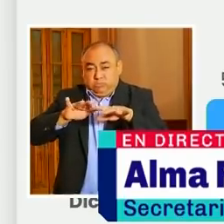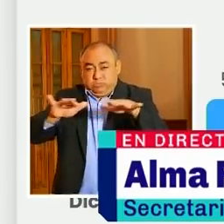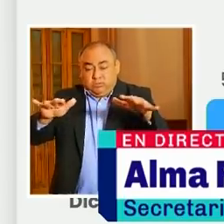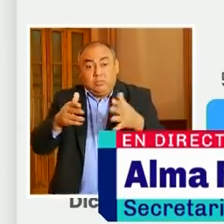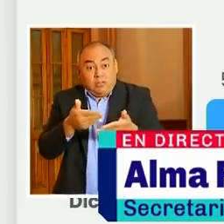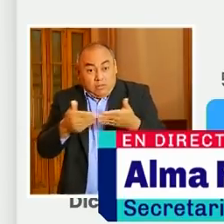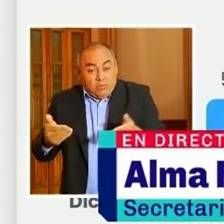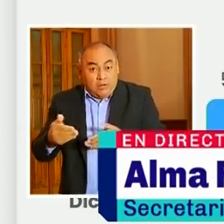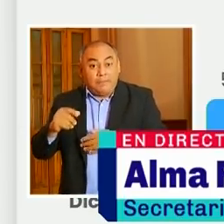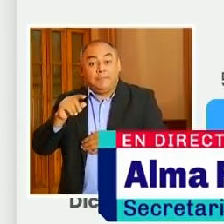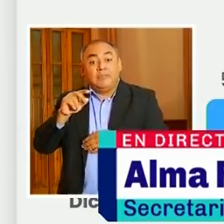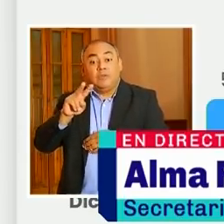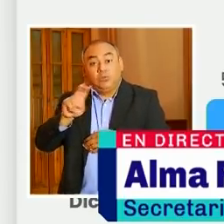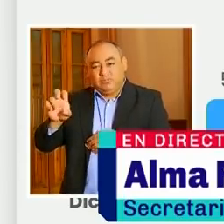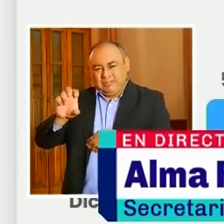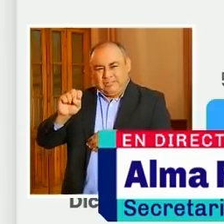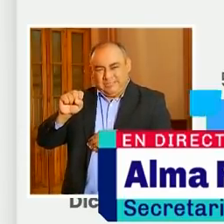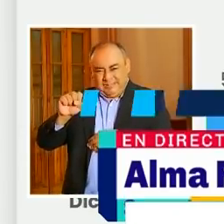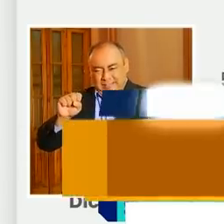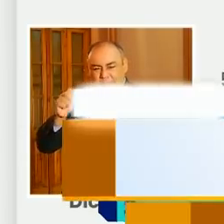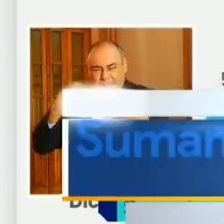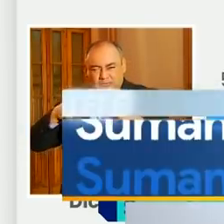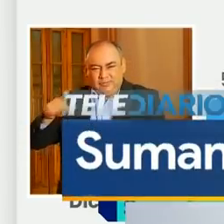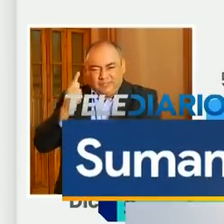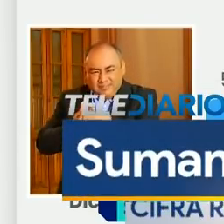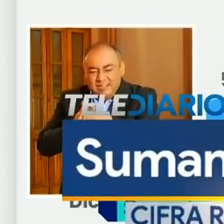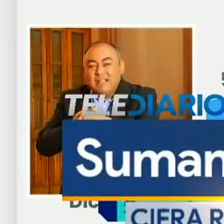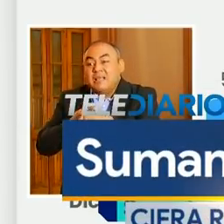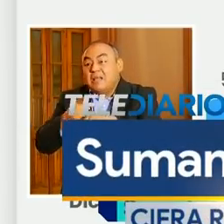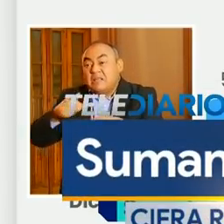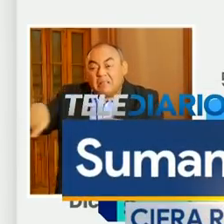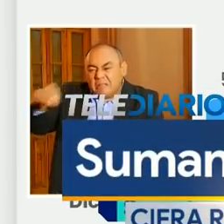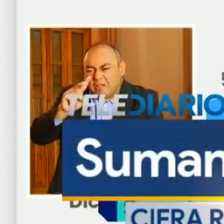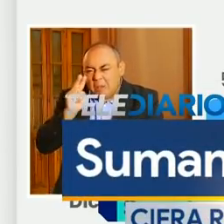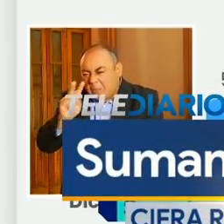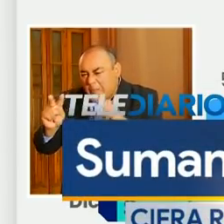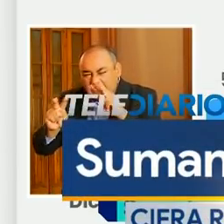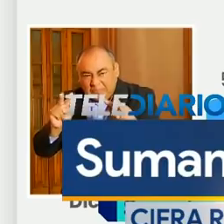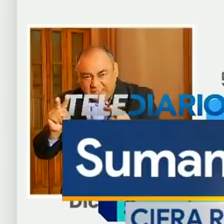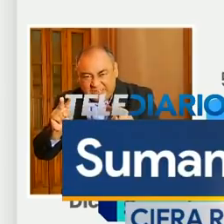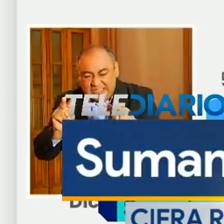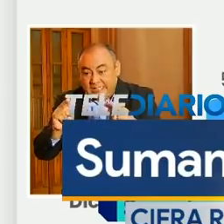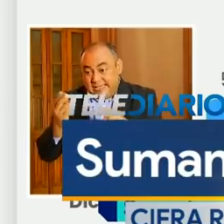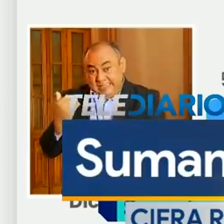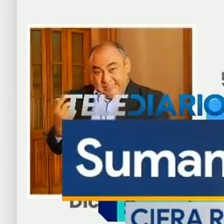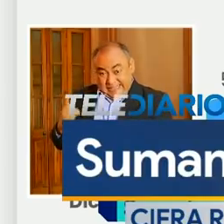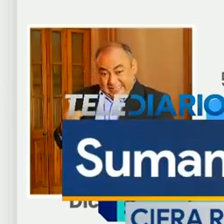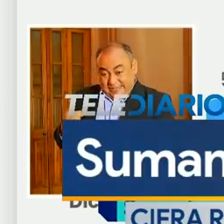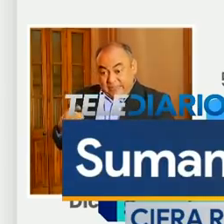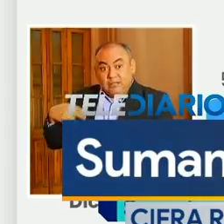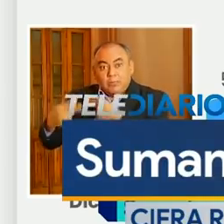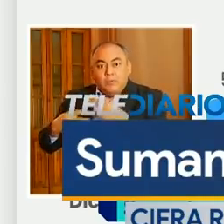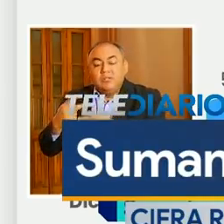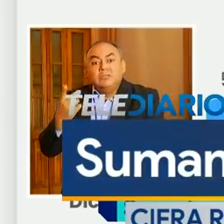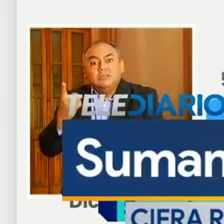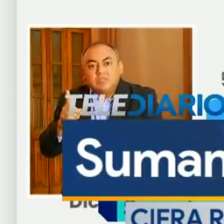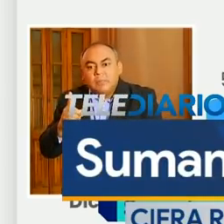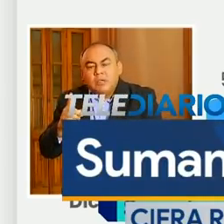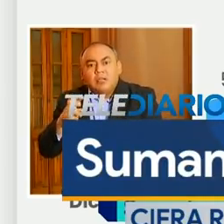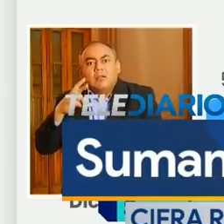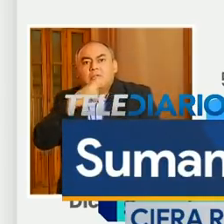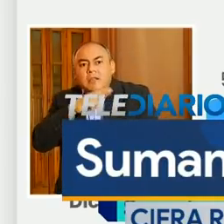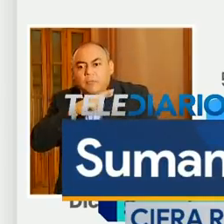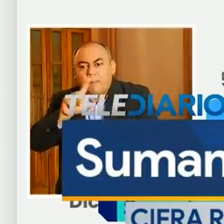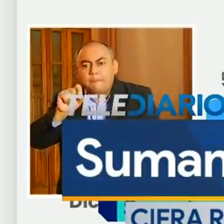de diciembre, pues se duplica prácticamente en 2 días, y hacia el 29 de diciembre ya teníamos